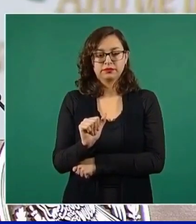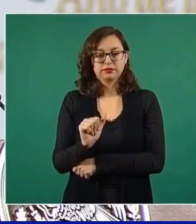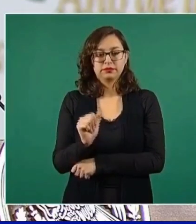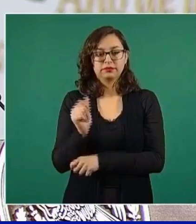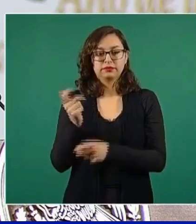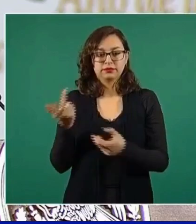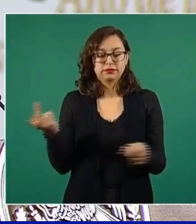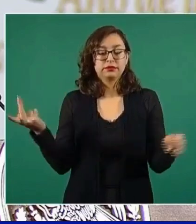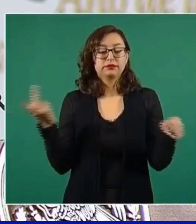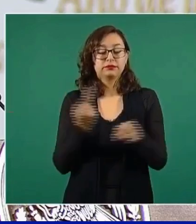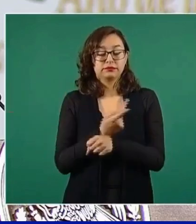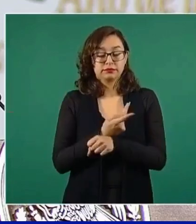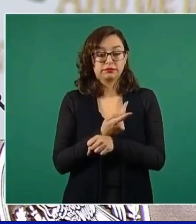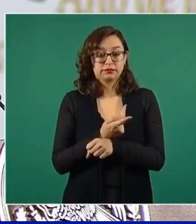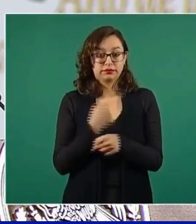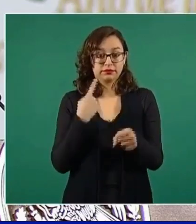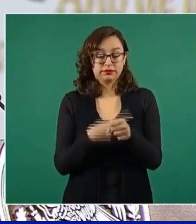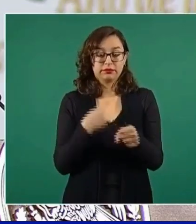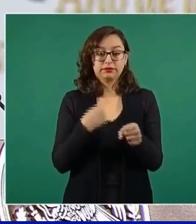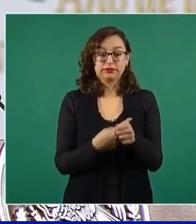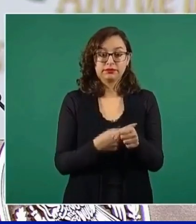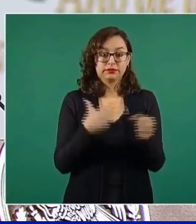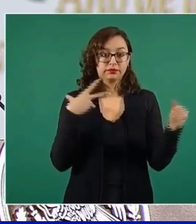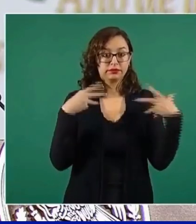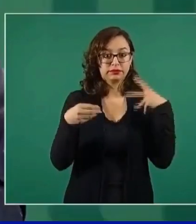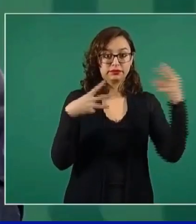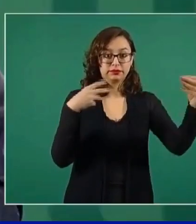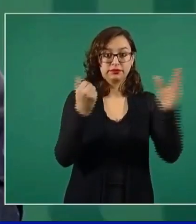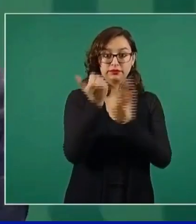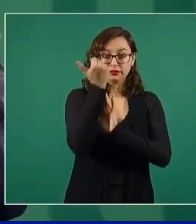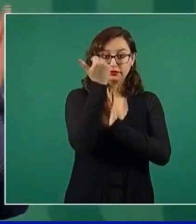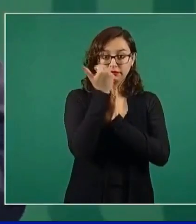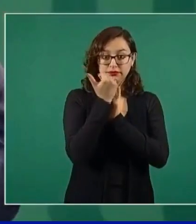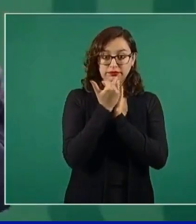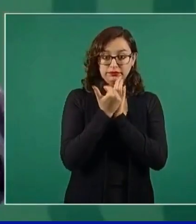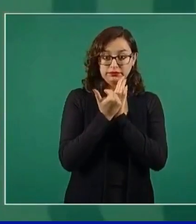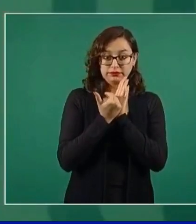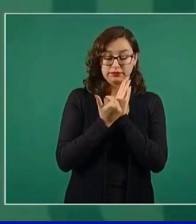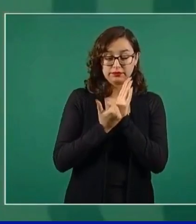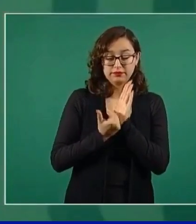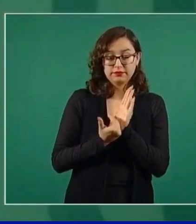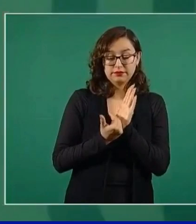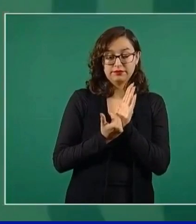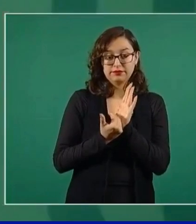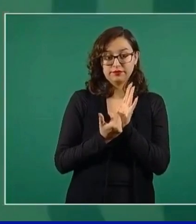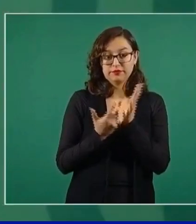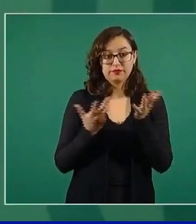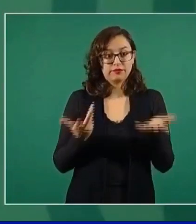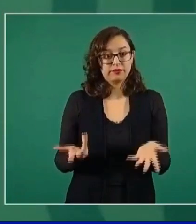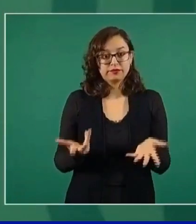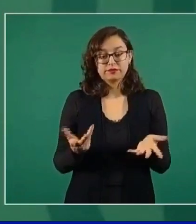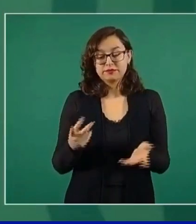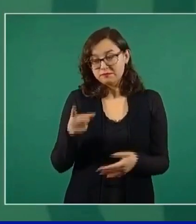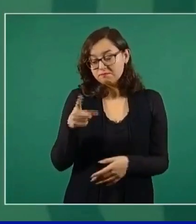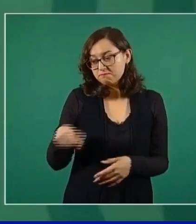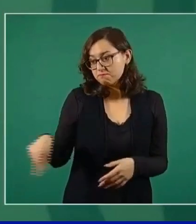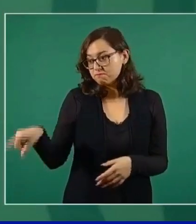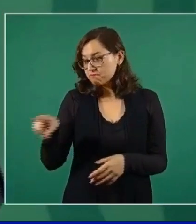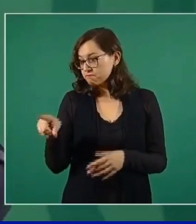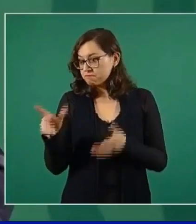había bajado la intensidad del contagio, pues ya se había terminado y estábamos